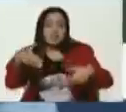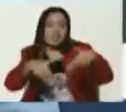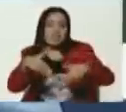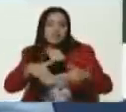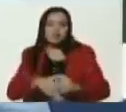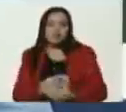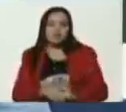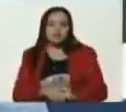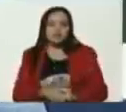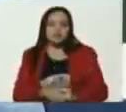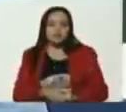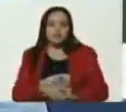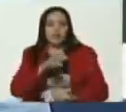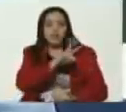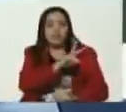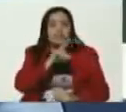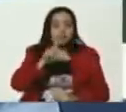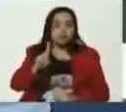el